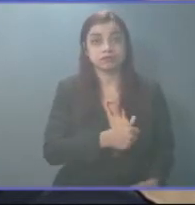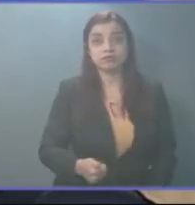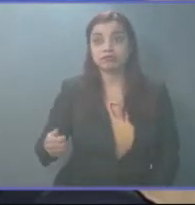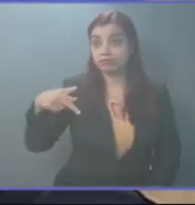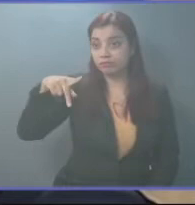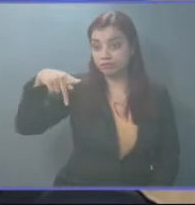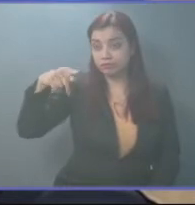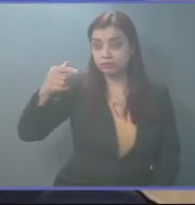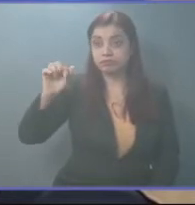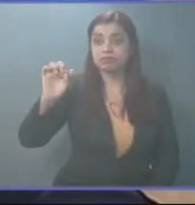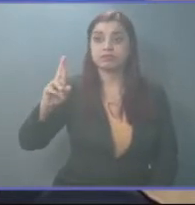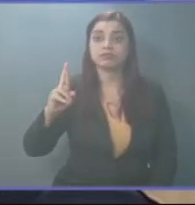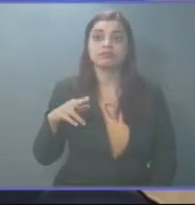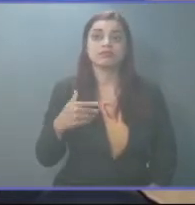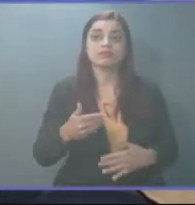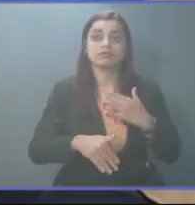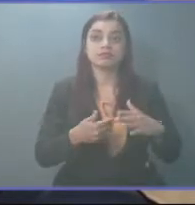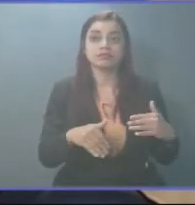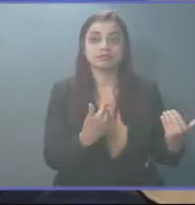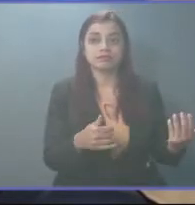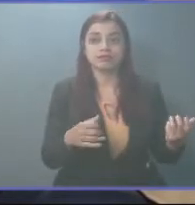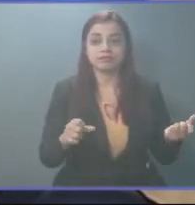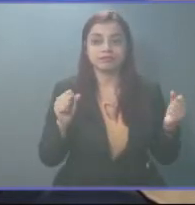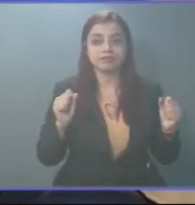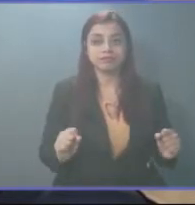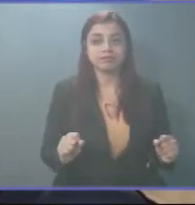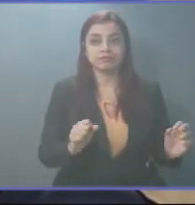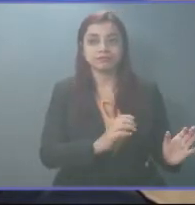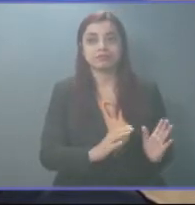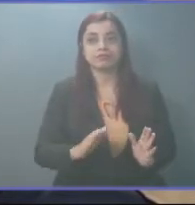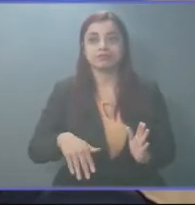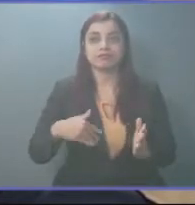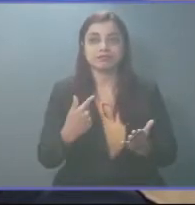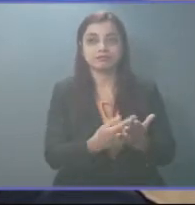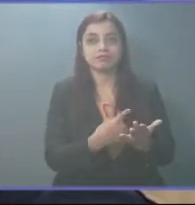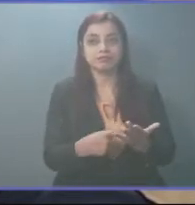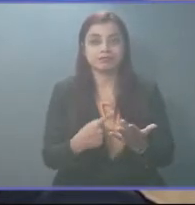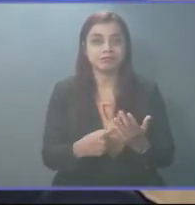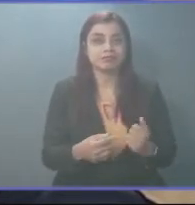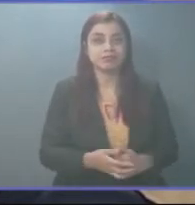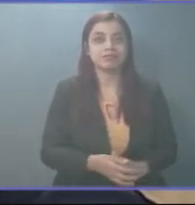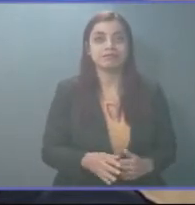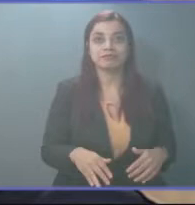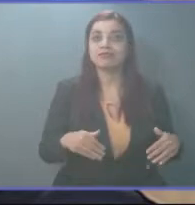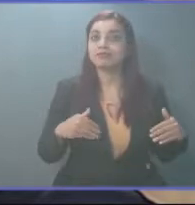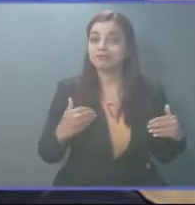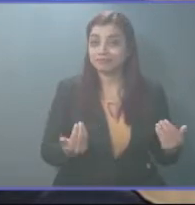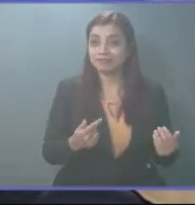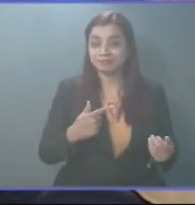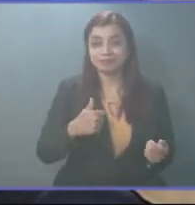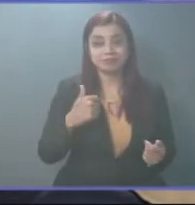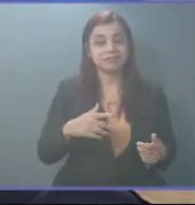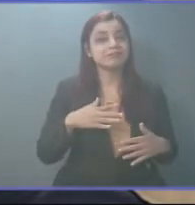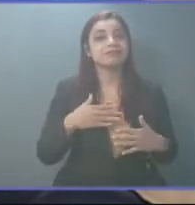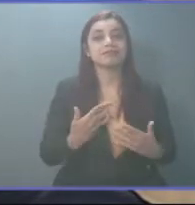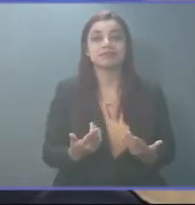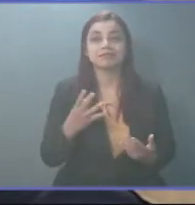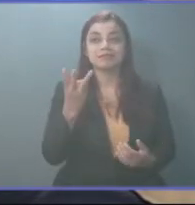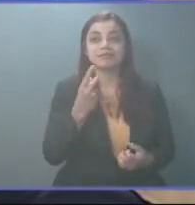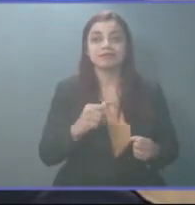la República, sobre la base del respeto de la capacidad jurídica de la persona y la autonomía de su voluntad.